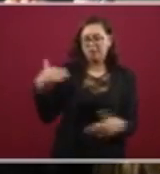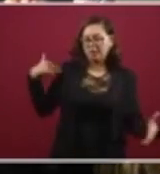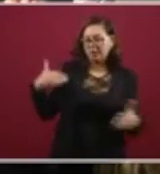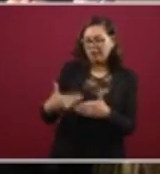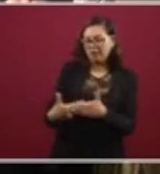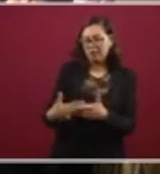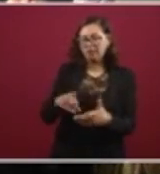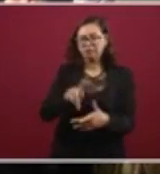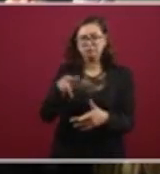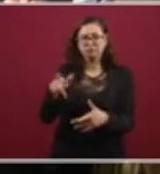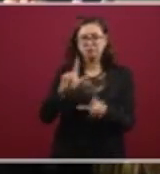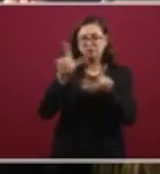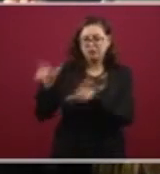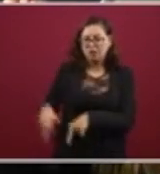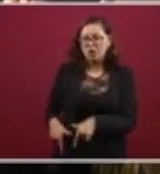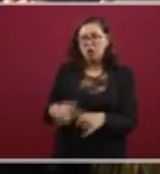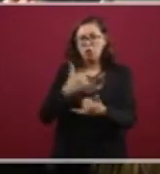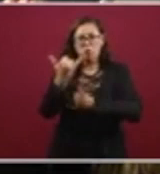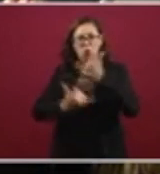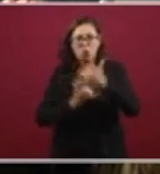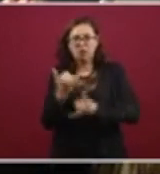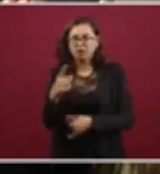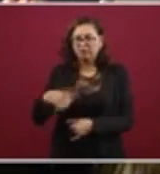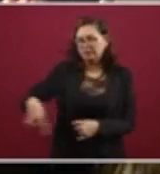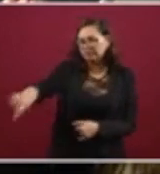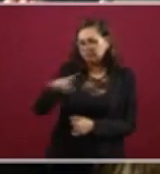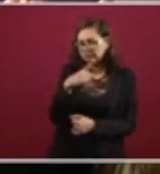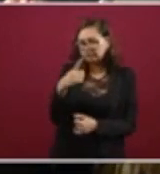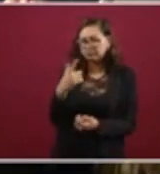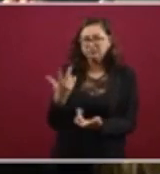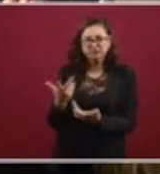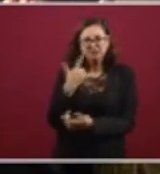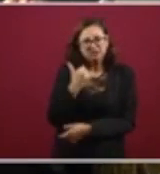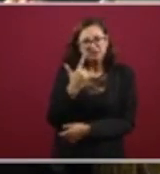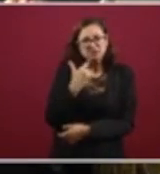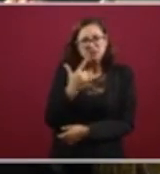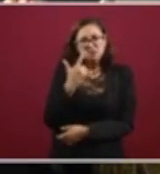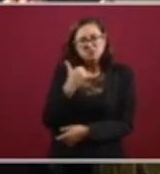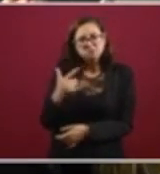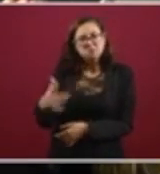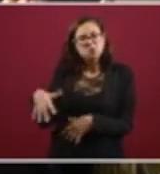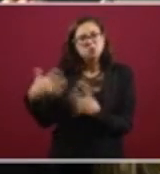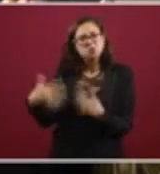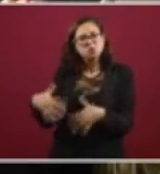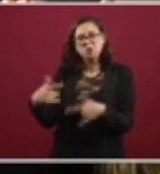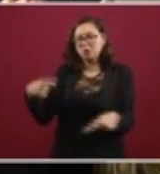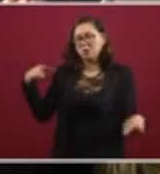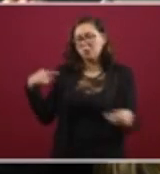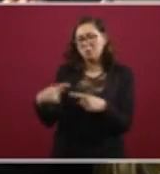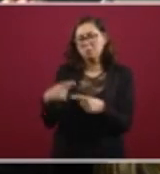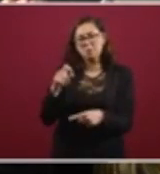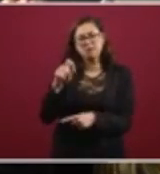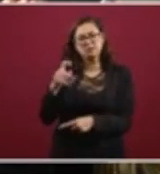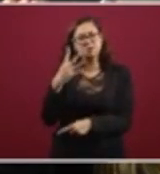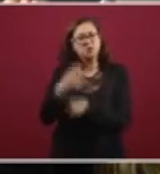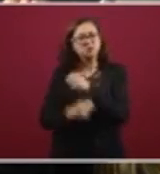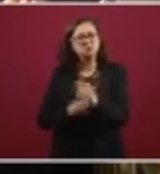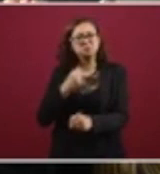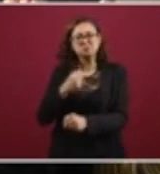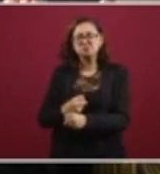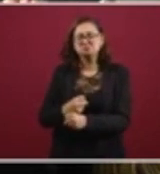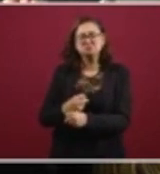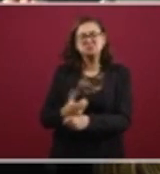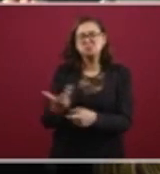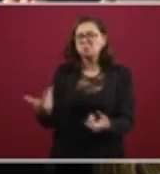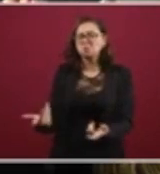cifras históricas que nuestro selectivo tenía a lo largo de 24 años que no habíamos logrado estar en el tercer lugar en